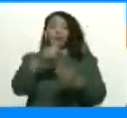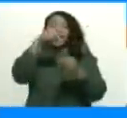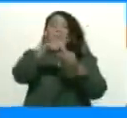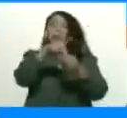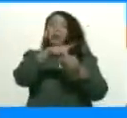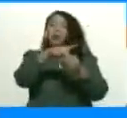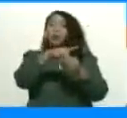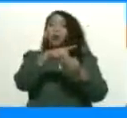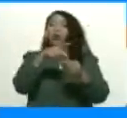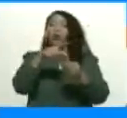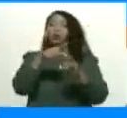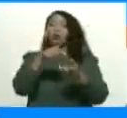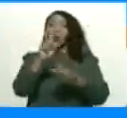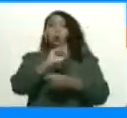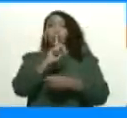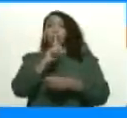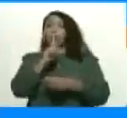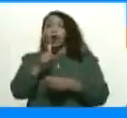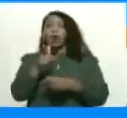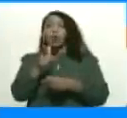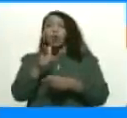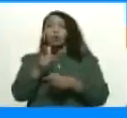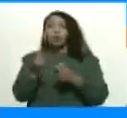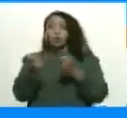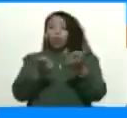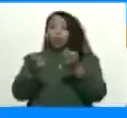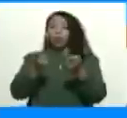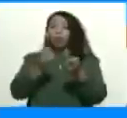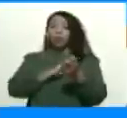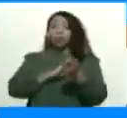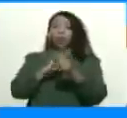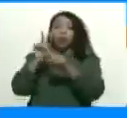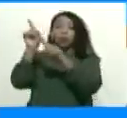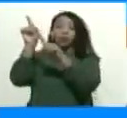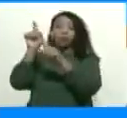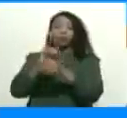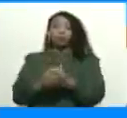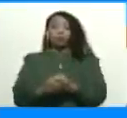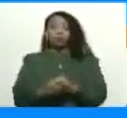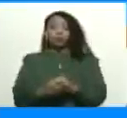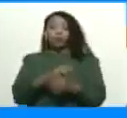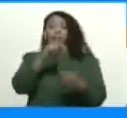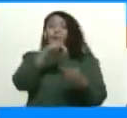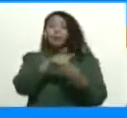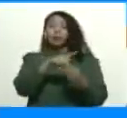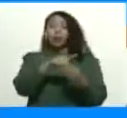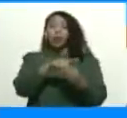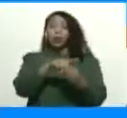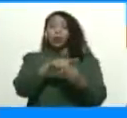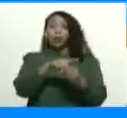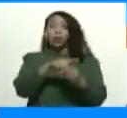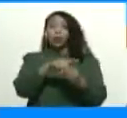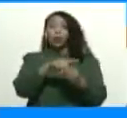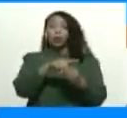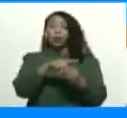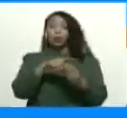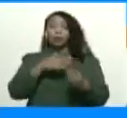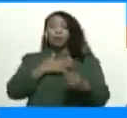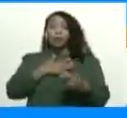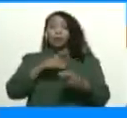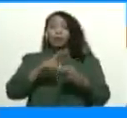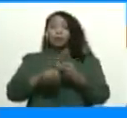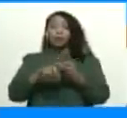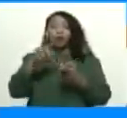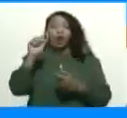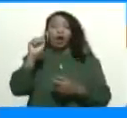es, no es malo si es dominado por ellos. El petróleo, cuando Alex se fue